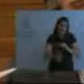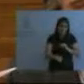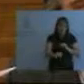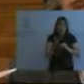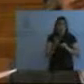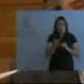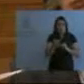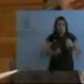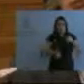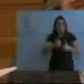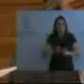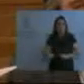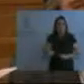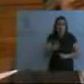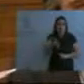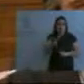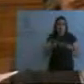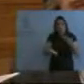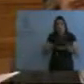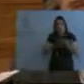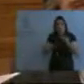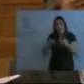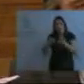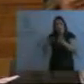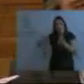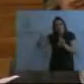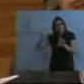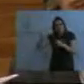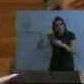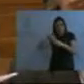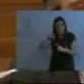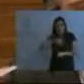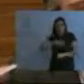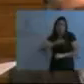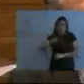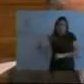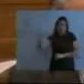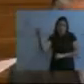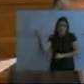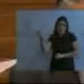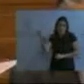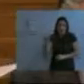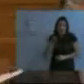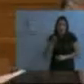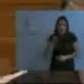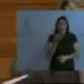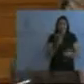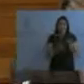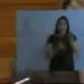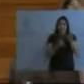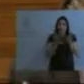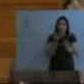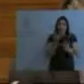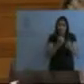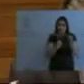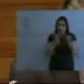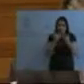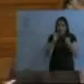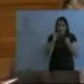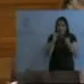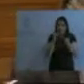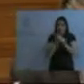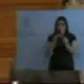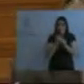ganando en competitividad frente a otras empresas del mercado nacional e internacional. Y esa pérdida de actividad económica y esa pérdida de puestos de